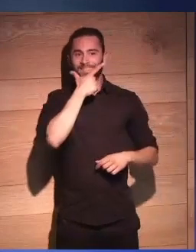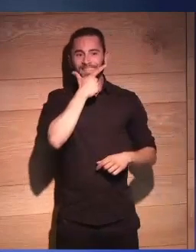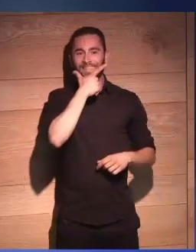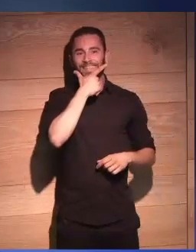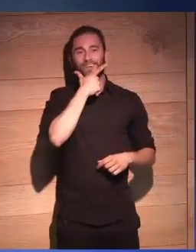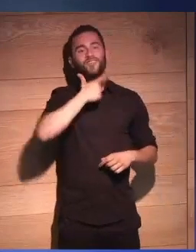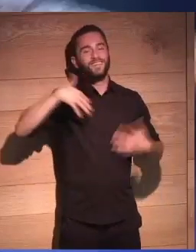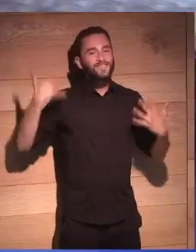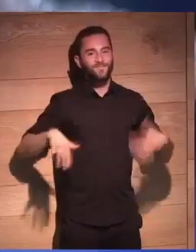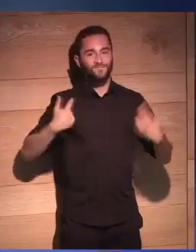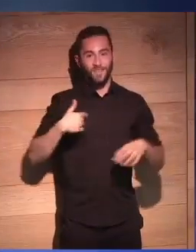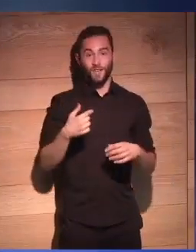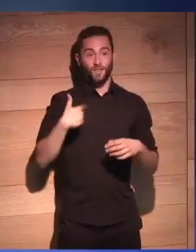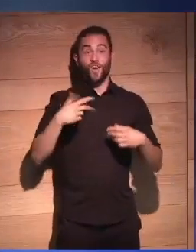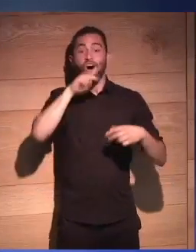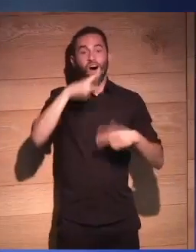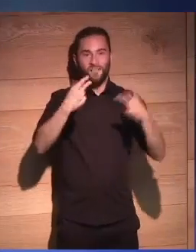hora de terminar.